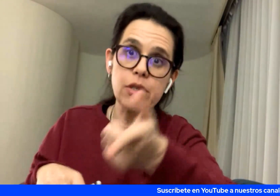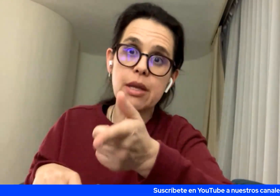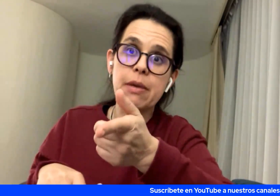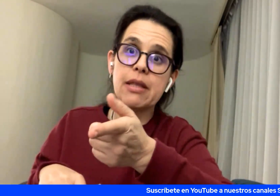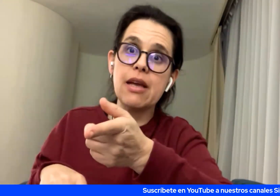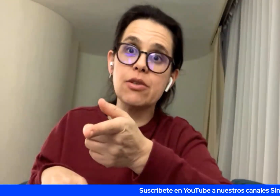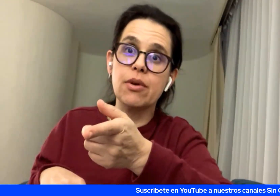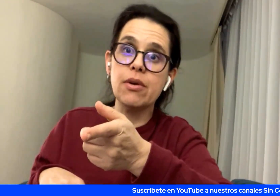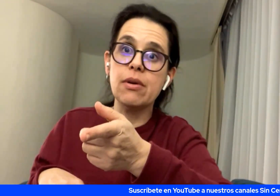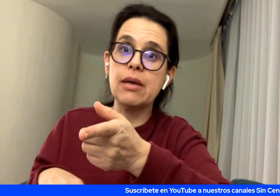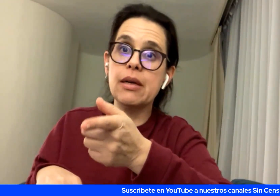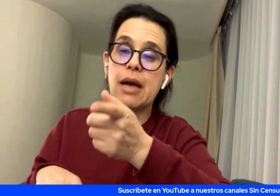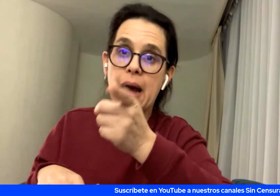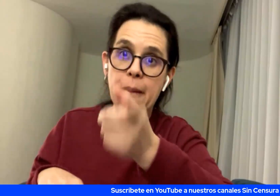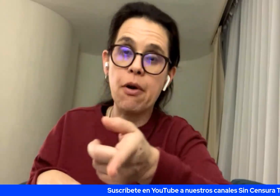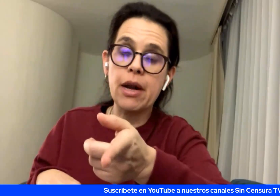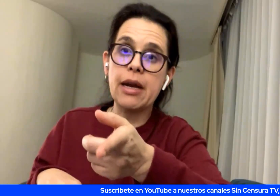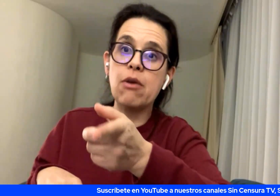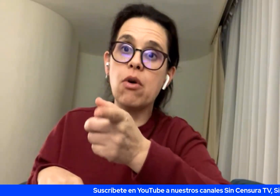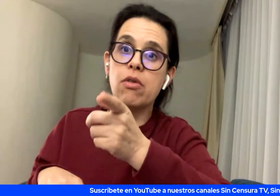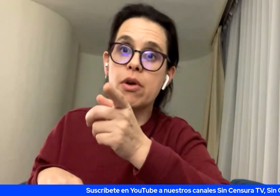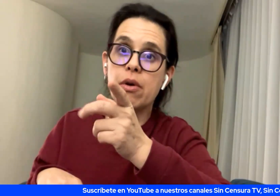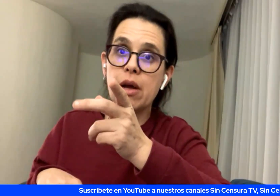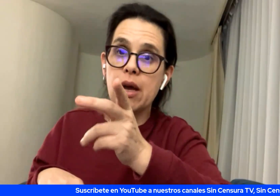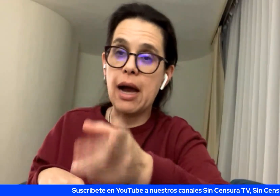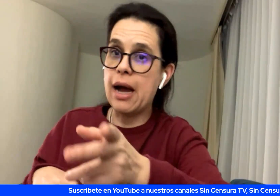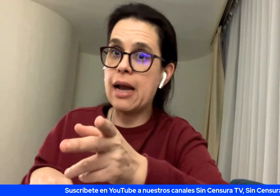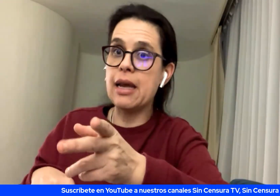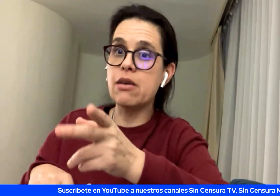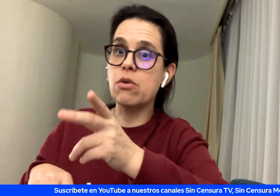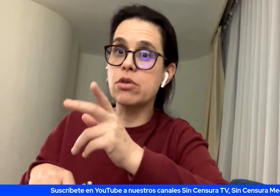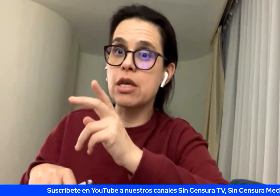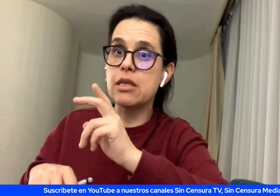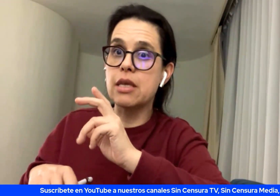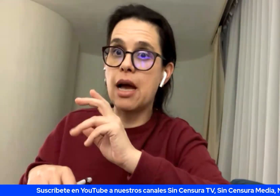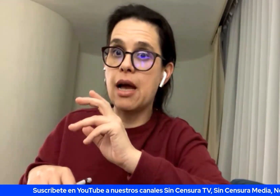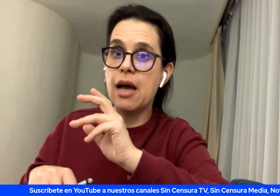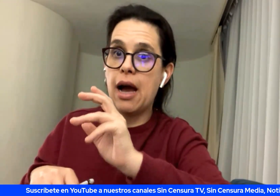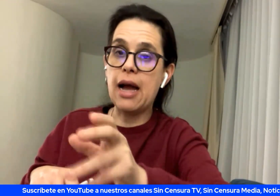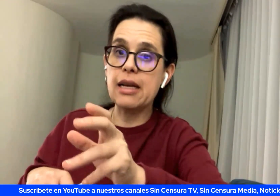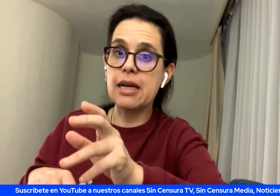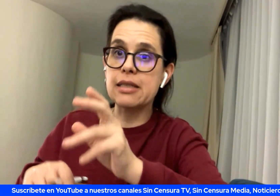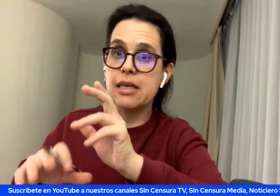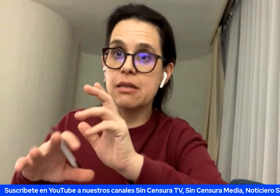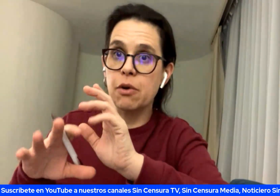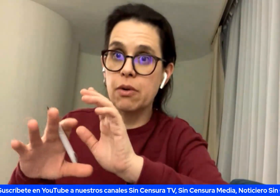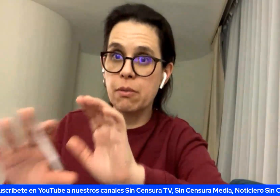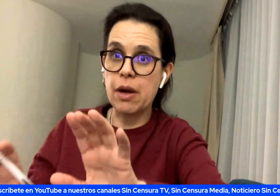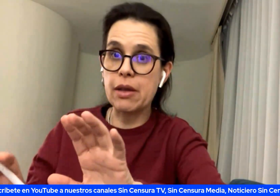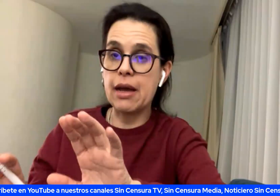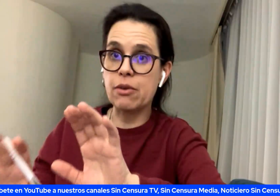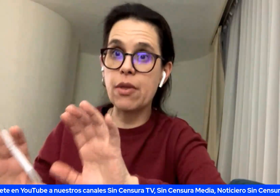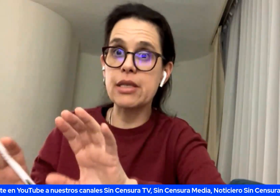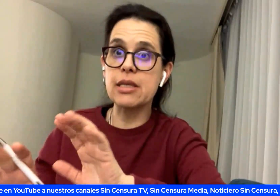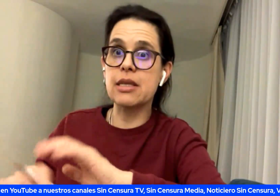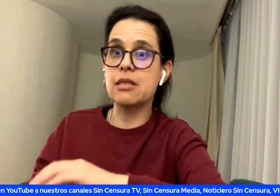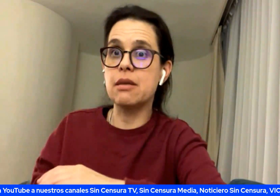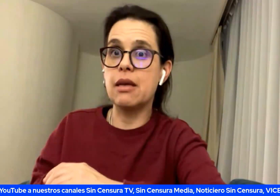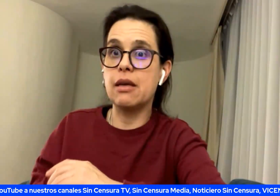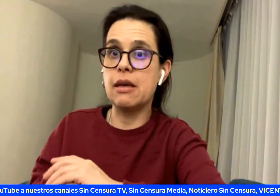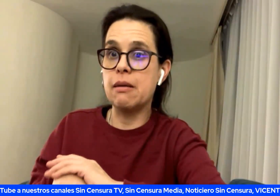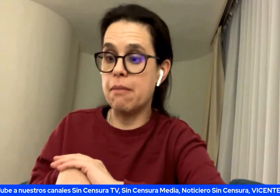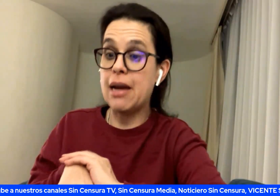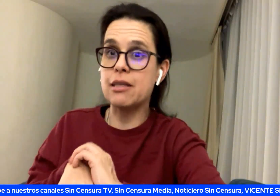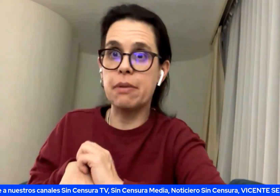es justamente eso, ¿no? Abonan al odio, a la injusticia, al clasismo, como a todas